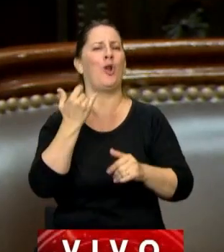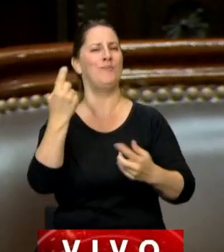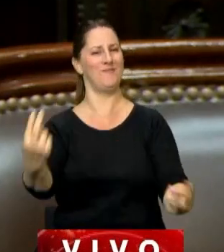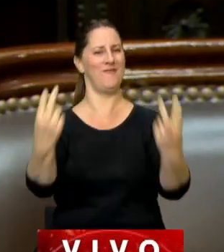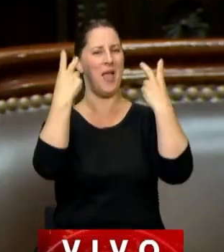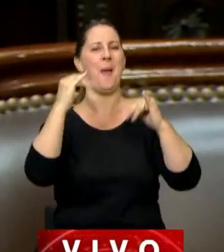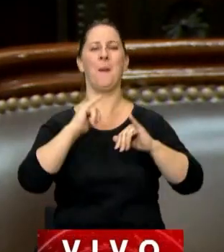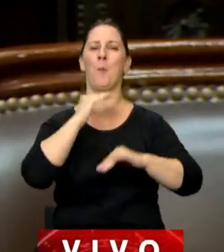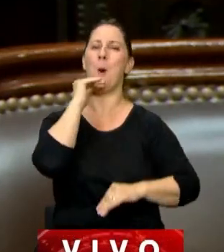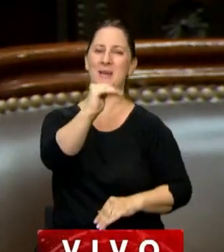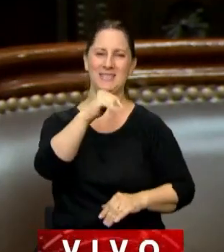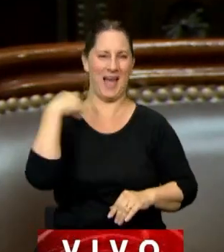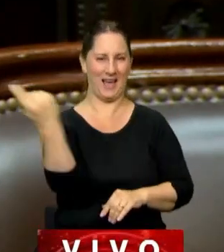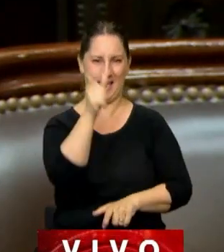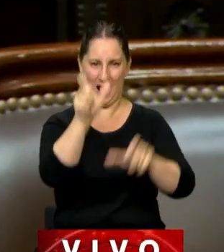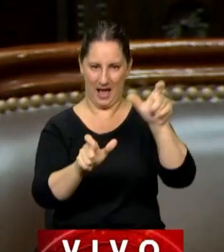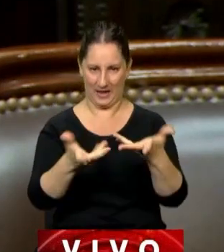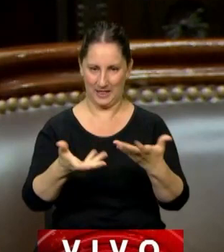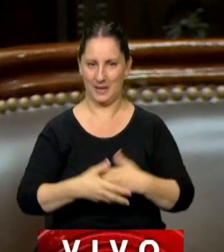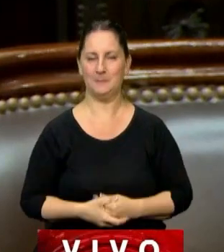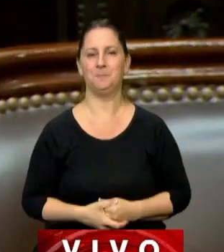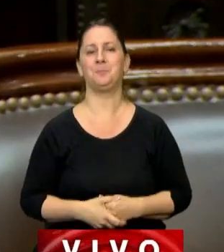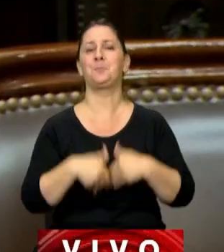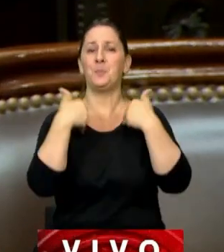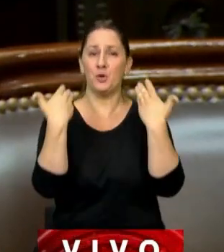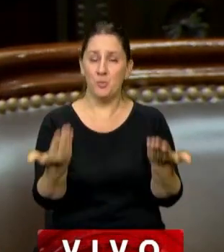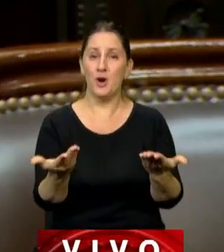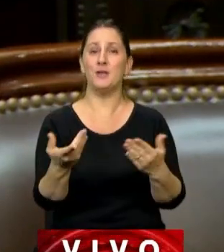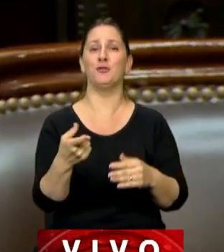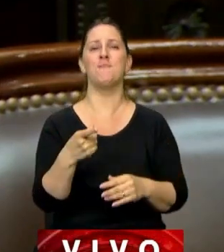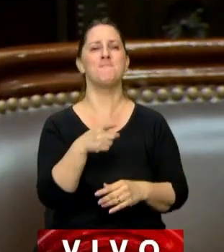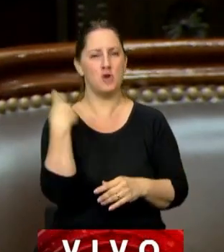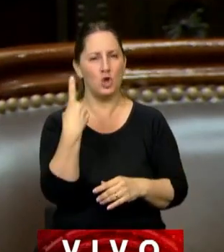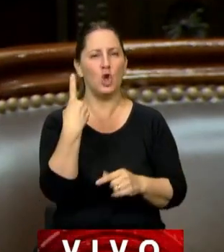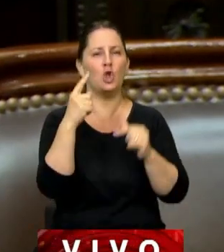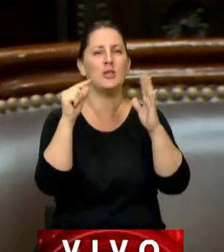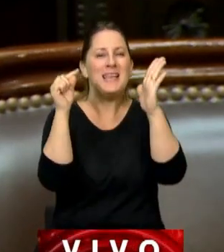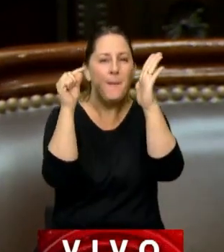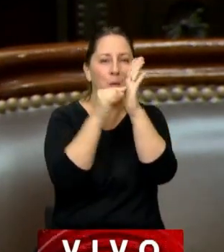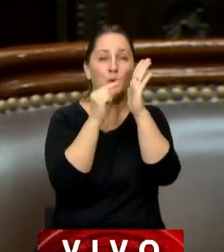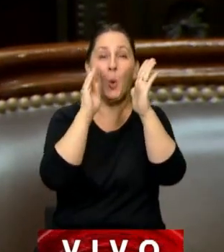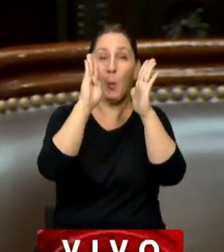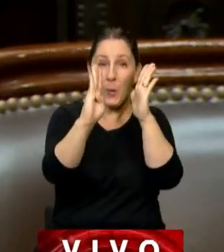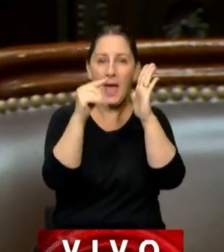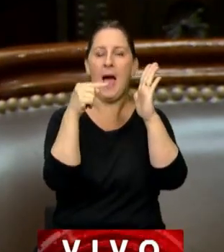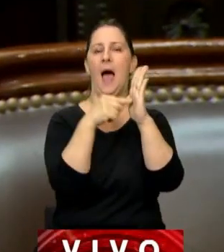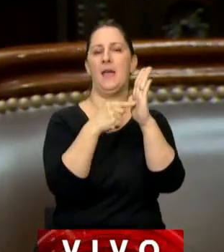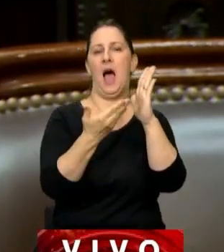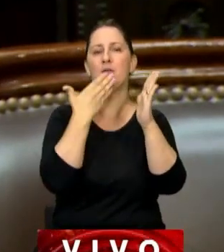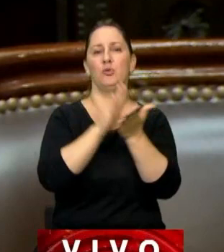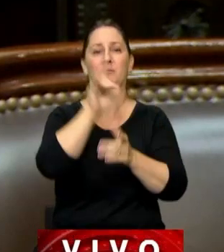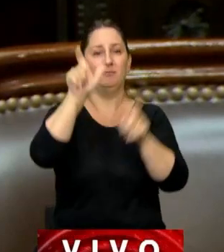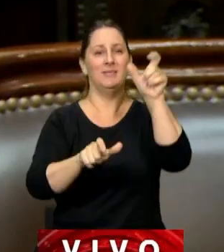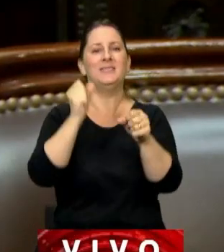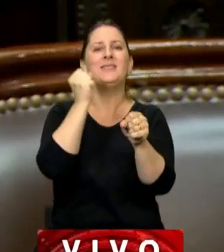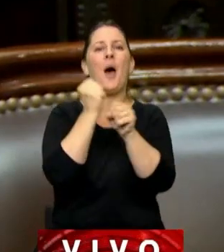mensajes hacia la comunidad toda. Por eso sí, revisar el inciso B, en donde grava a todos los